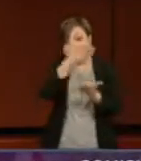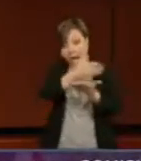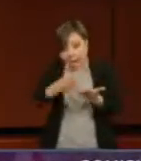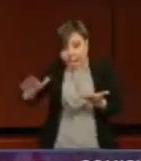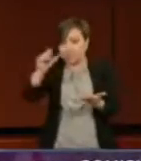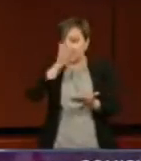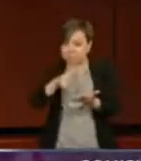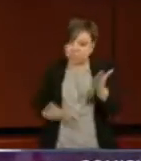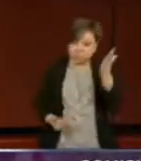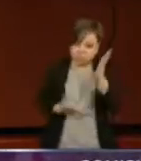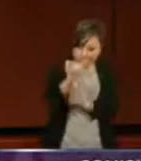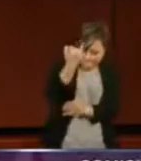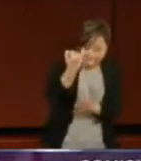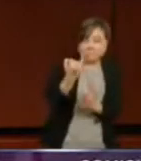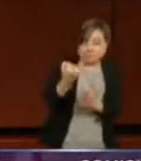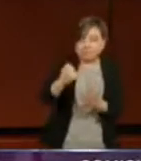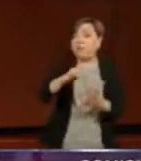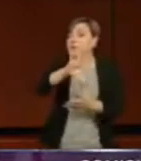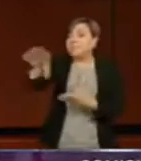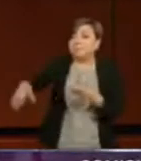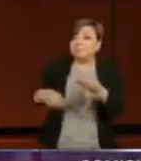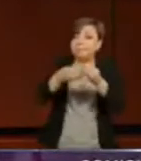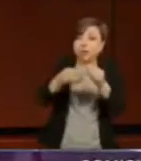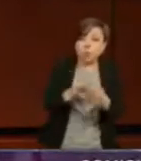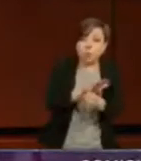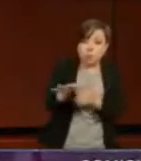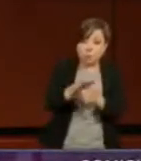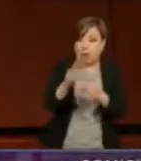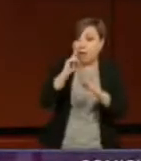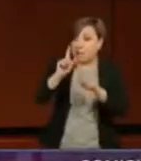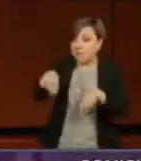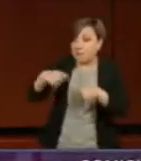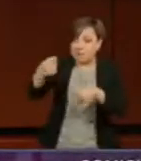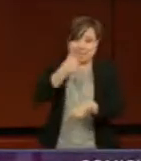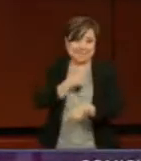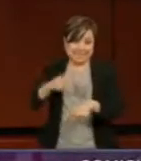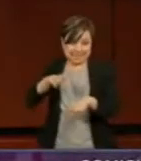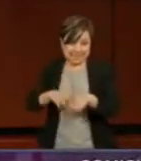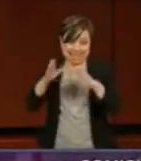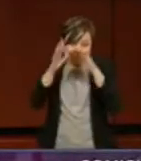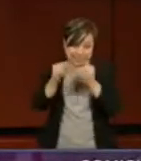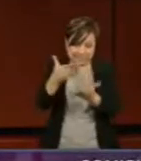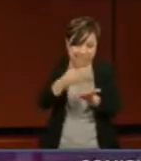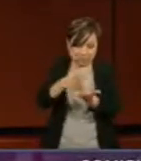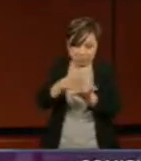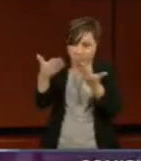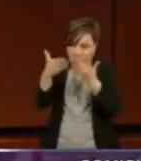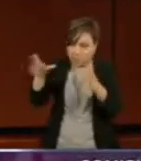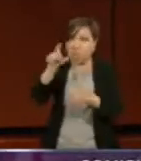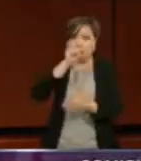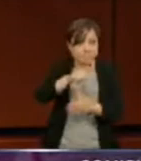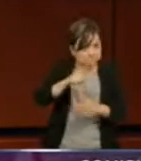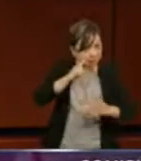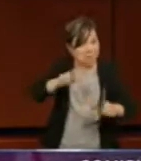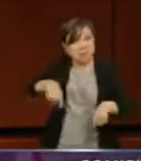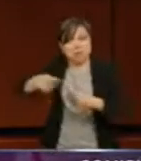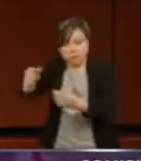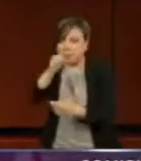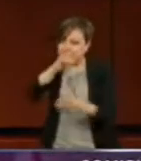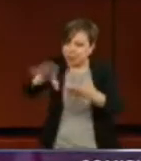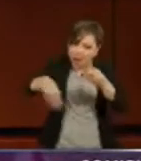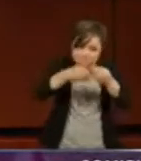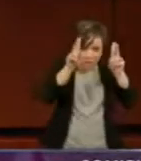esta misma convocatoria el proceso de ratificación del titular de la Secretaría de Hacienda y Crédito Público. Sin embargo,